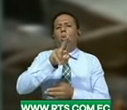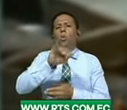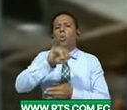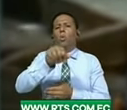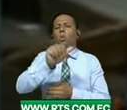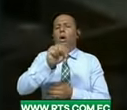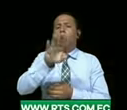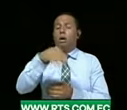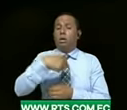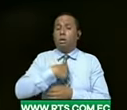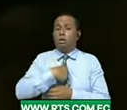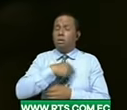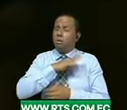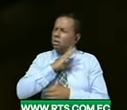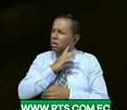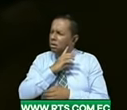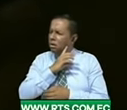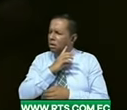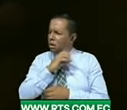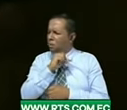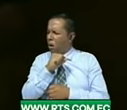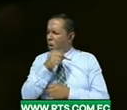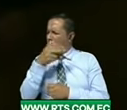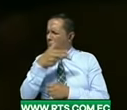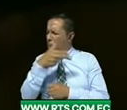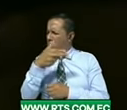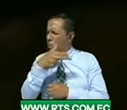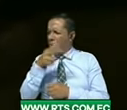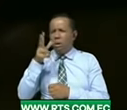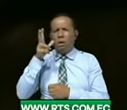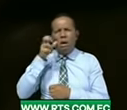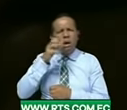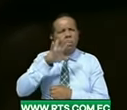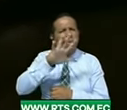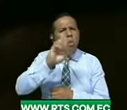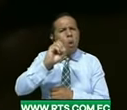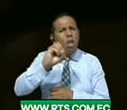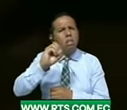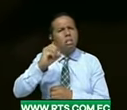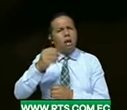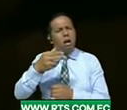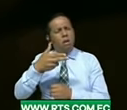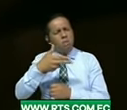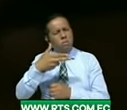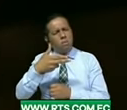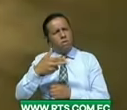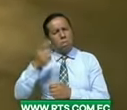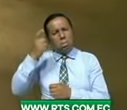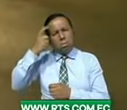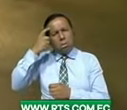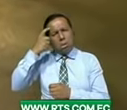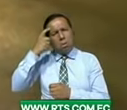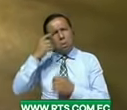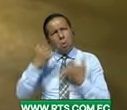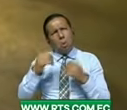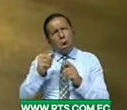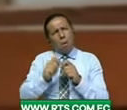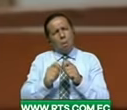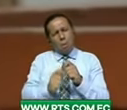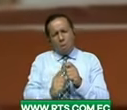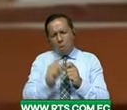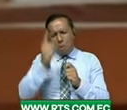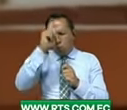una ráfaga alrededor de unos 50 tiros. Nosotros nos sorprendimos porque pensamos que podían haber sido fuegos artificiales, porque no creíamos que